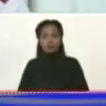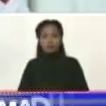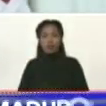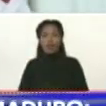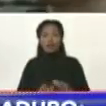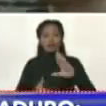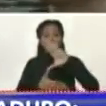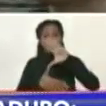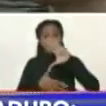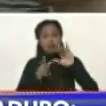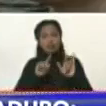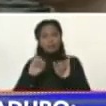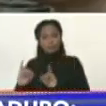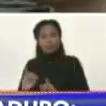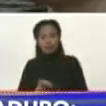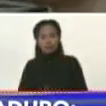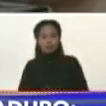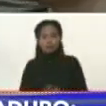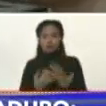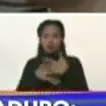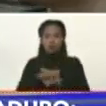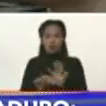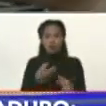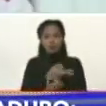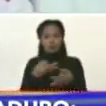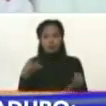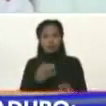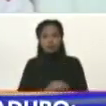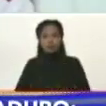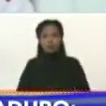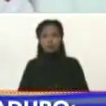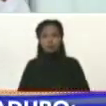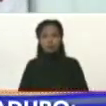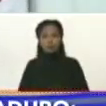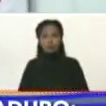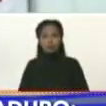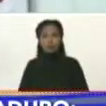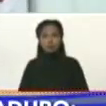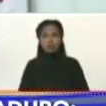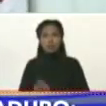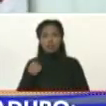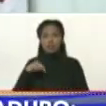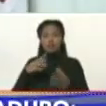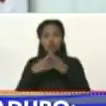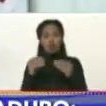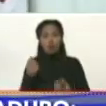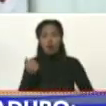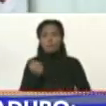América. Somos la mezcla perfecta y cuenten con todo el apoyo.